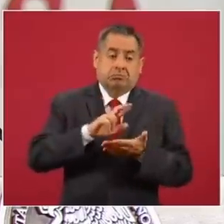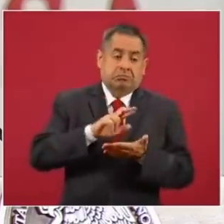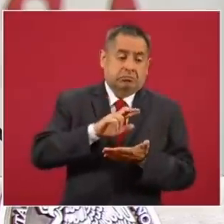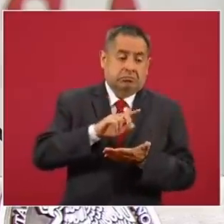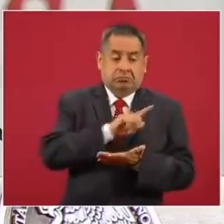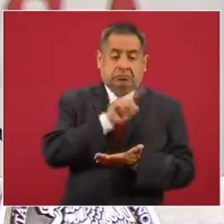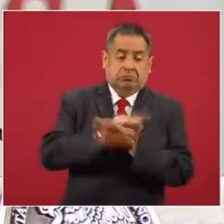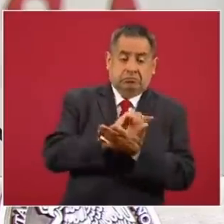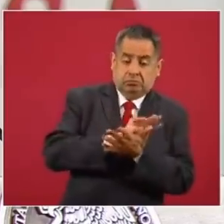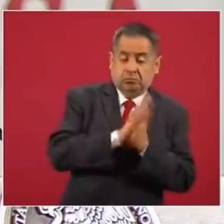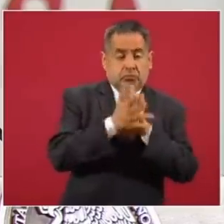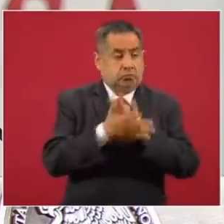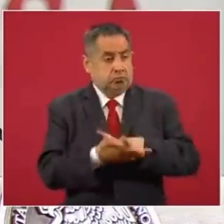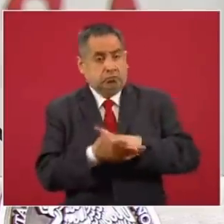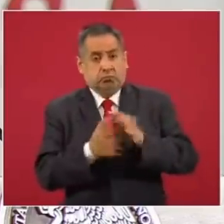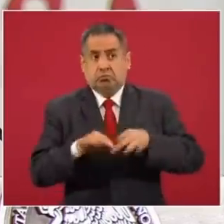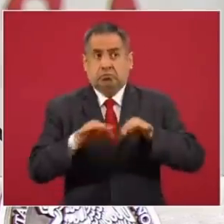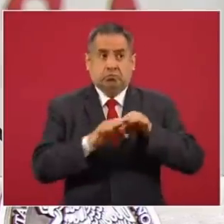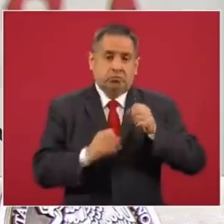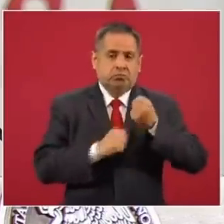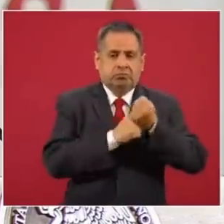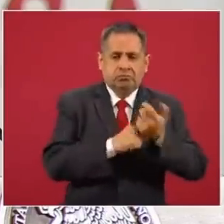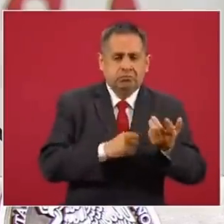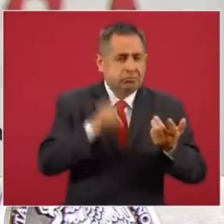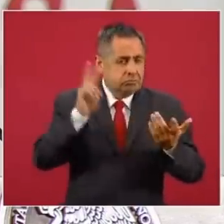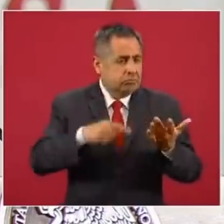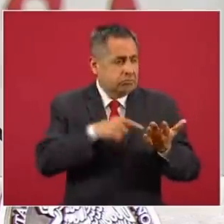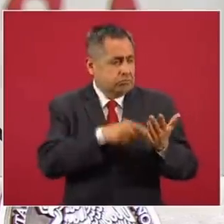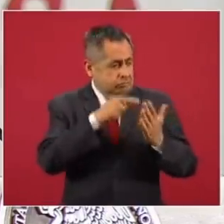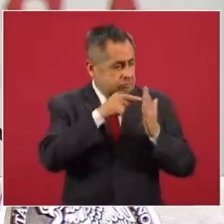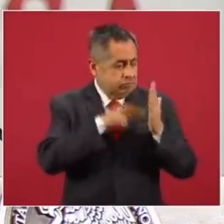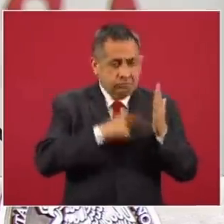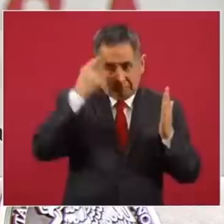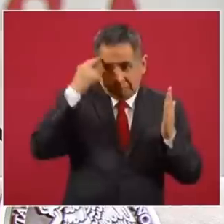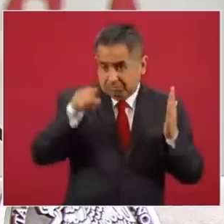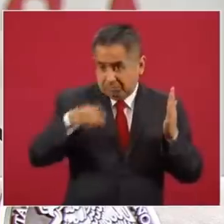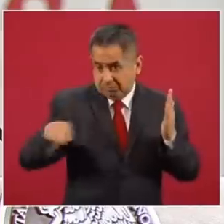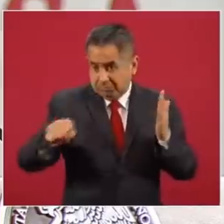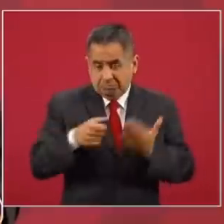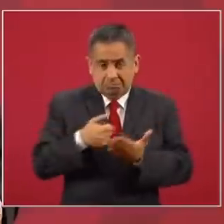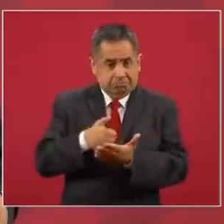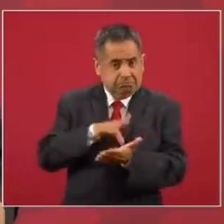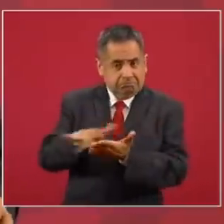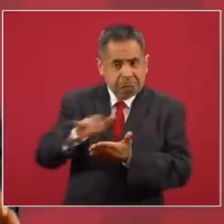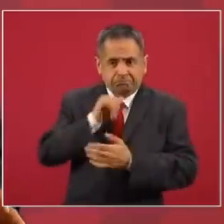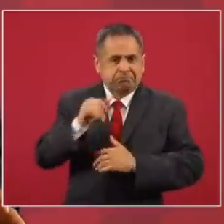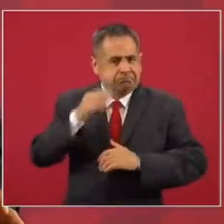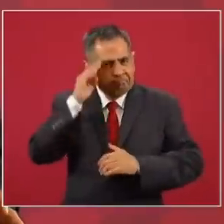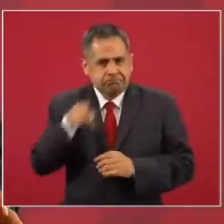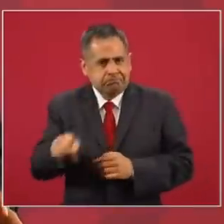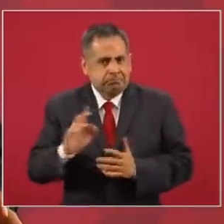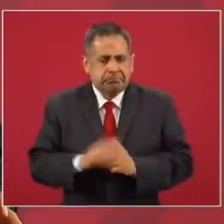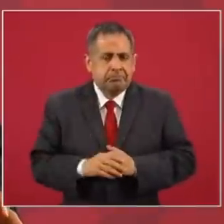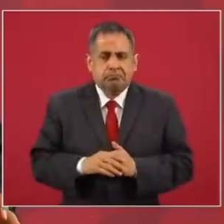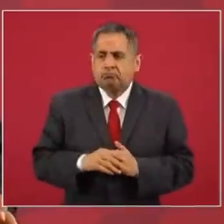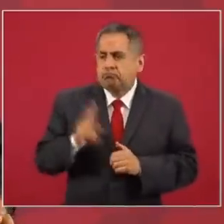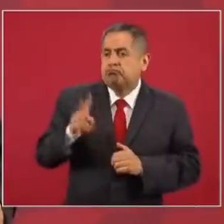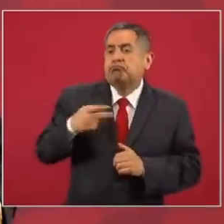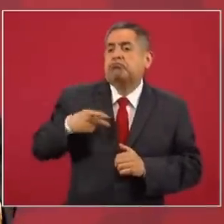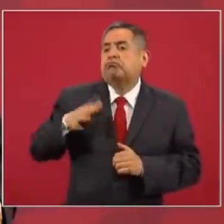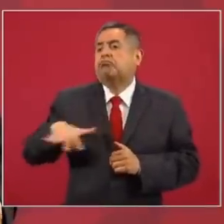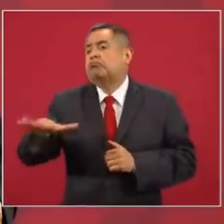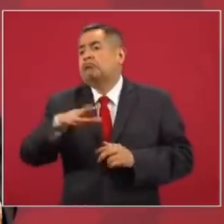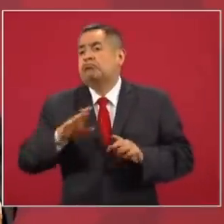estructurales, que no se hicieron pensando en beneficiar a los trabajadores, no se hicieron pensando en beneficiar al